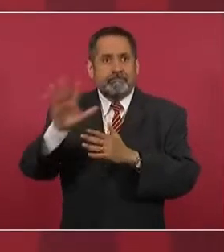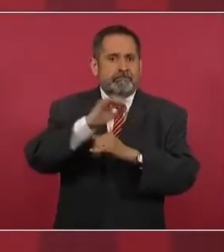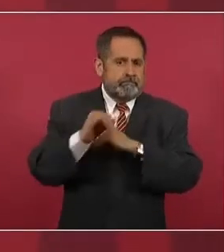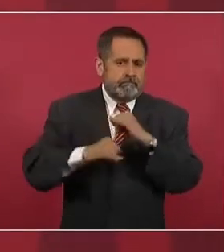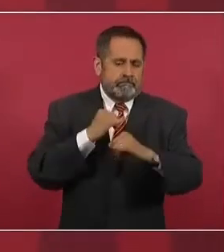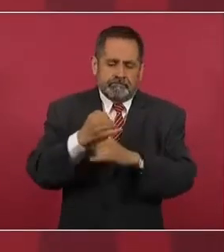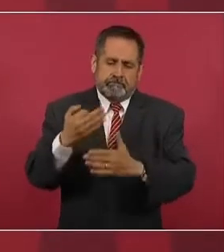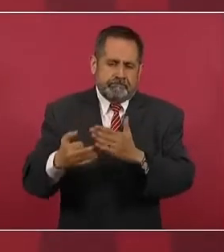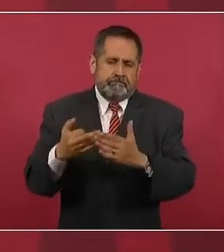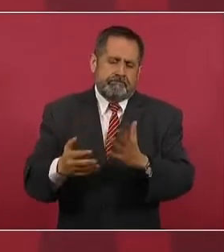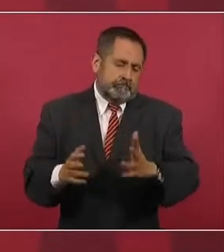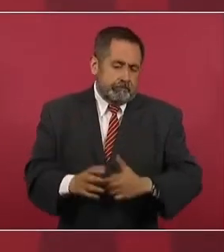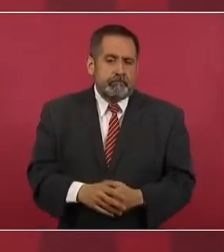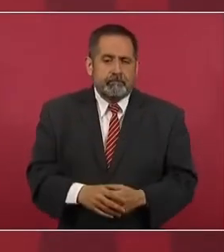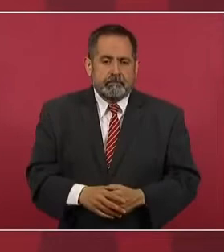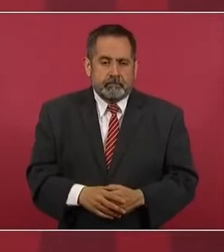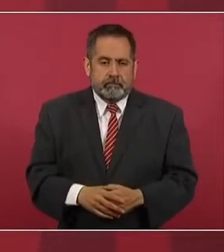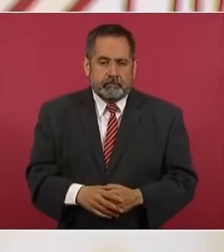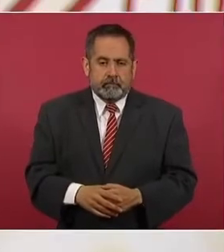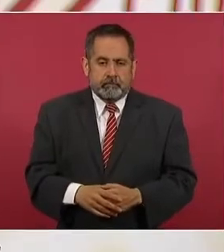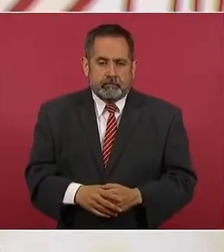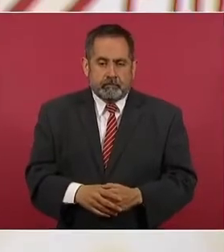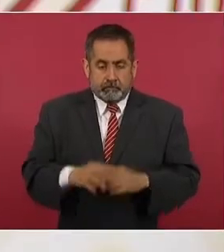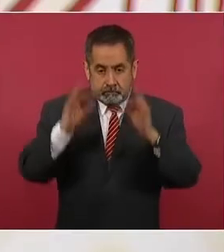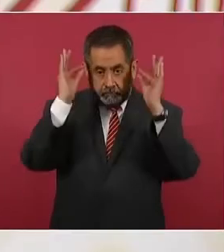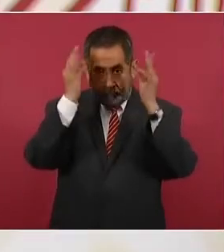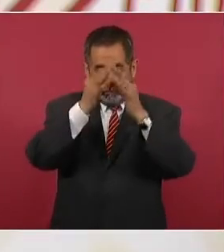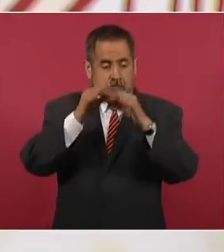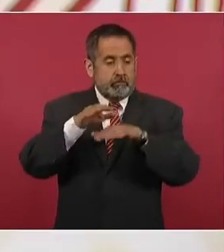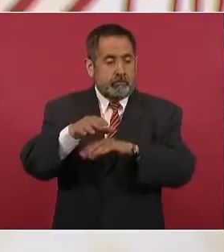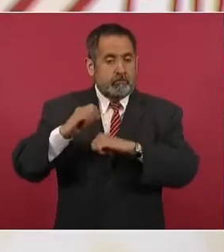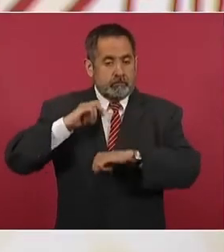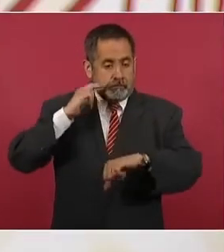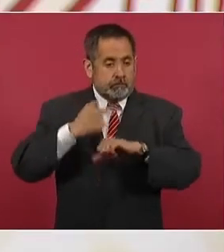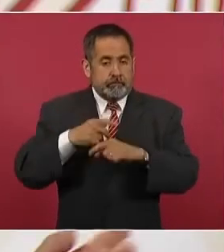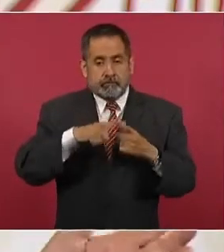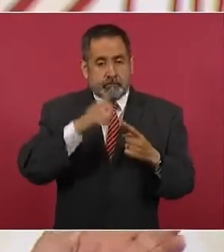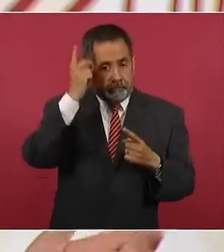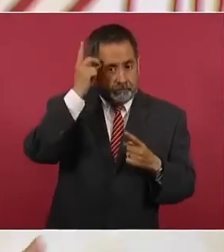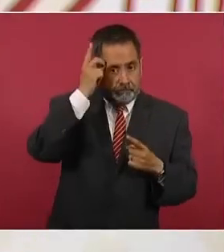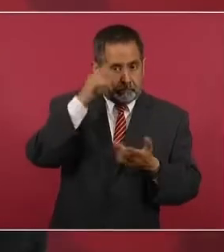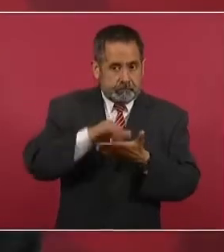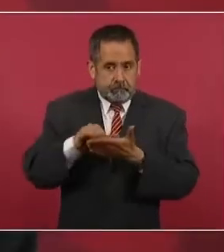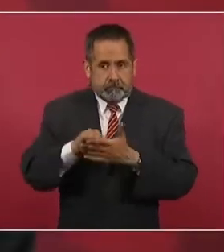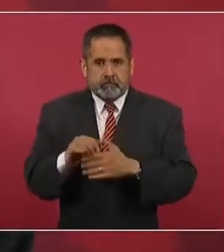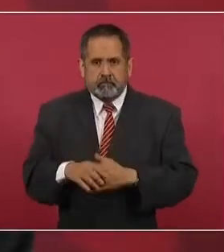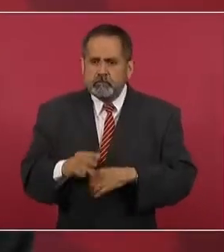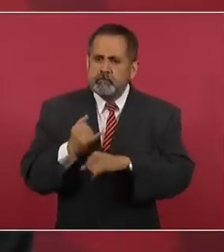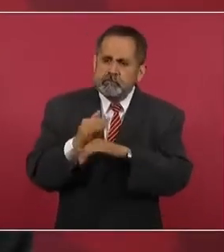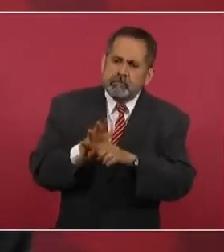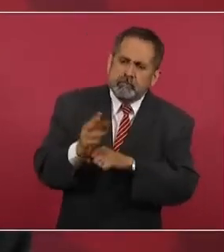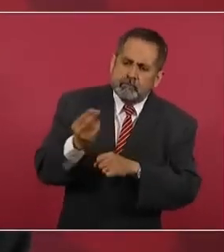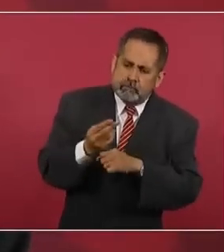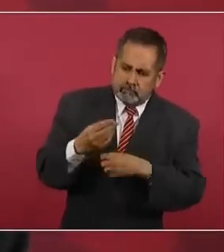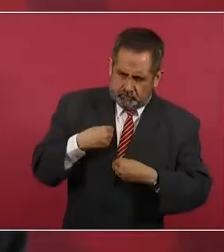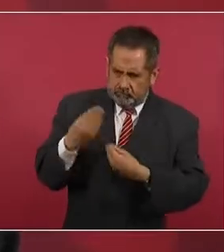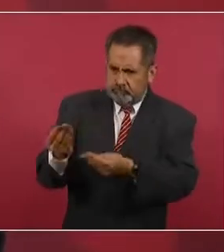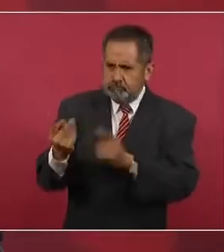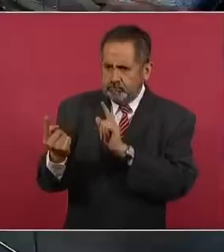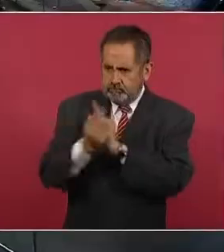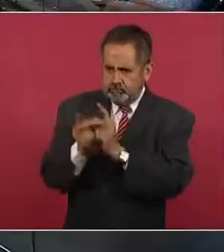marcando. Informes de los consulados, bueno, la información que necesites te la proporciono con mucho gusto.